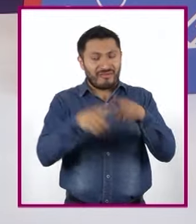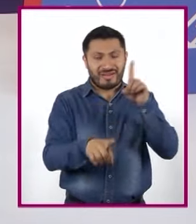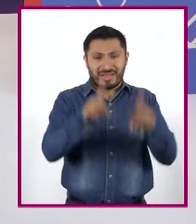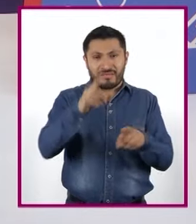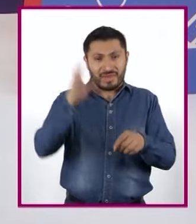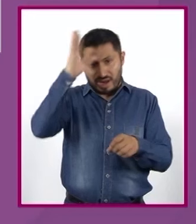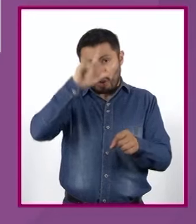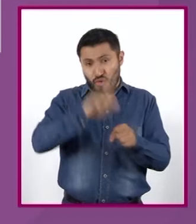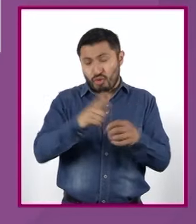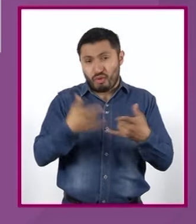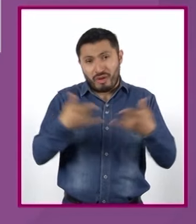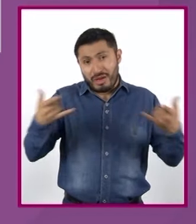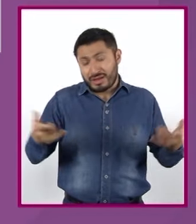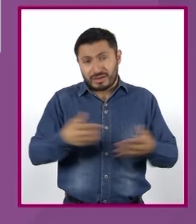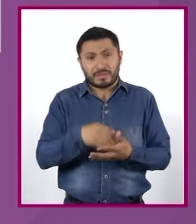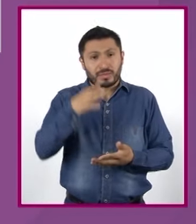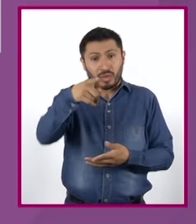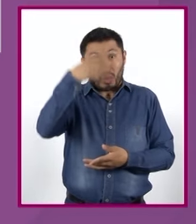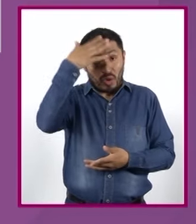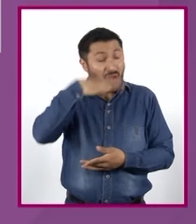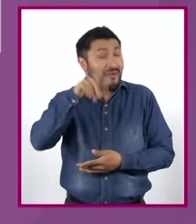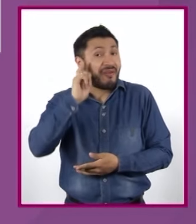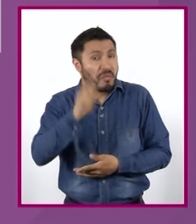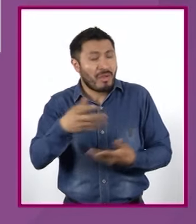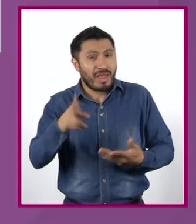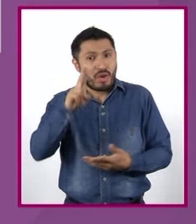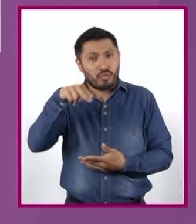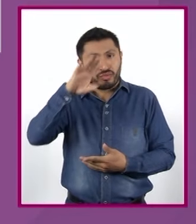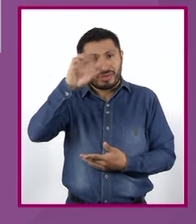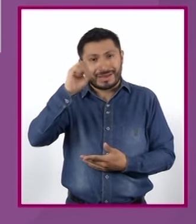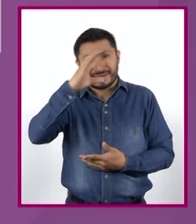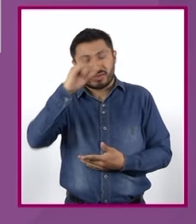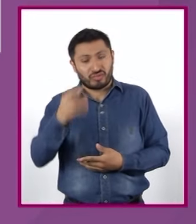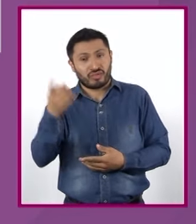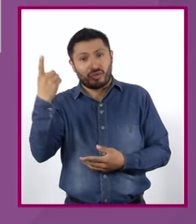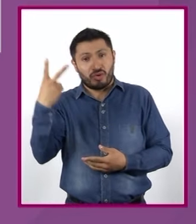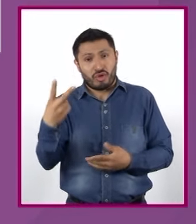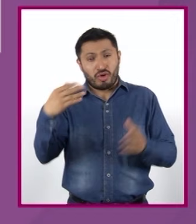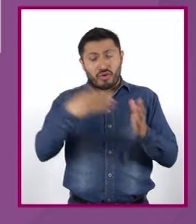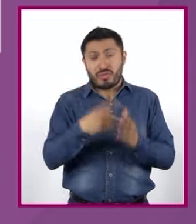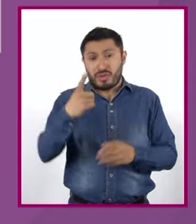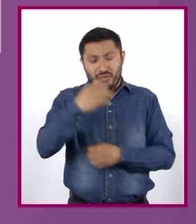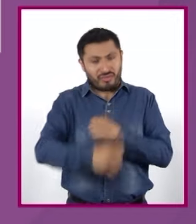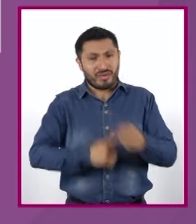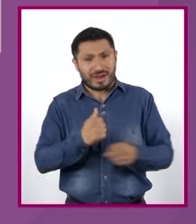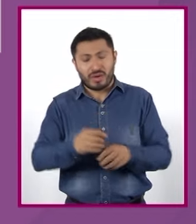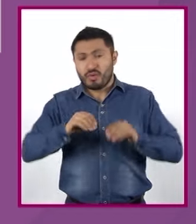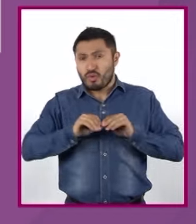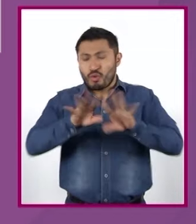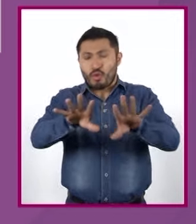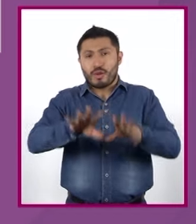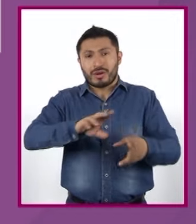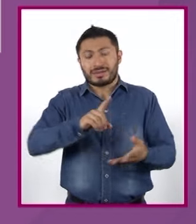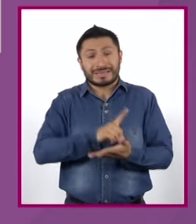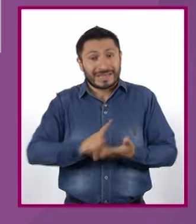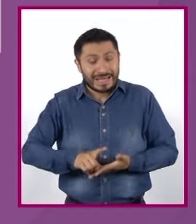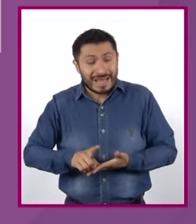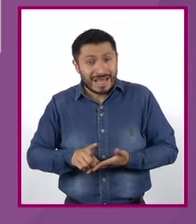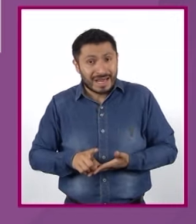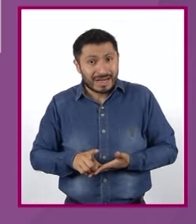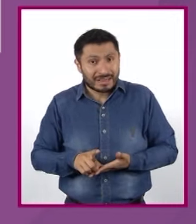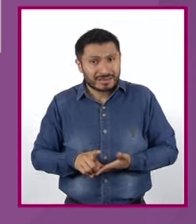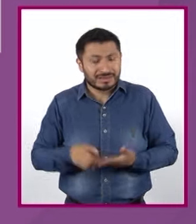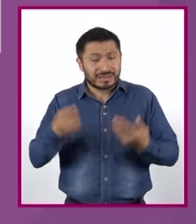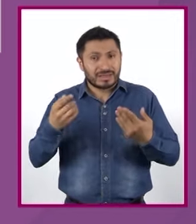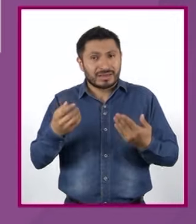e historia. ¿Sabían que la UNESCO en el año 2001 proclamó la Declaración Universal sobre la